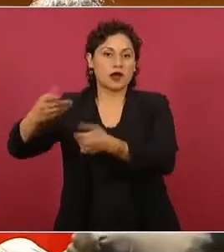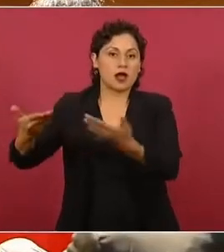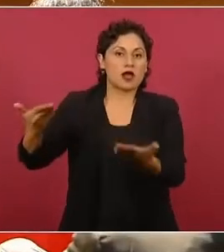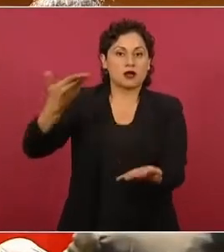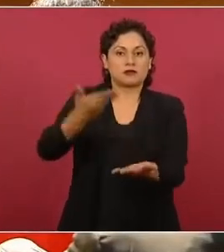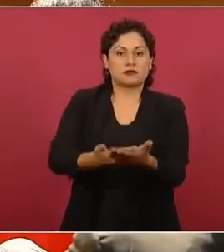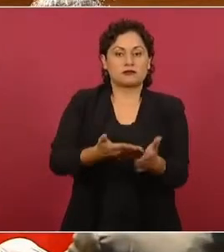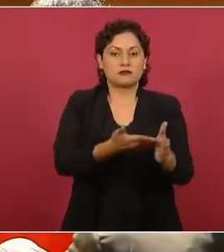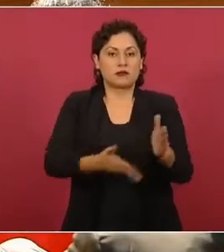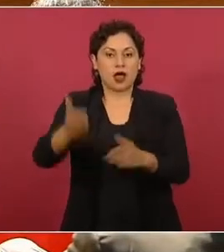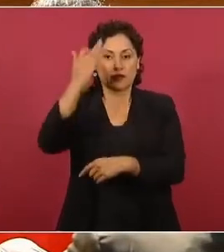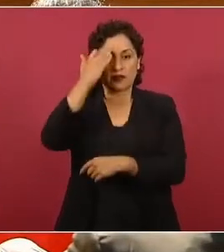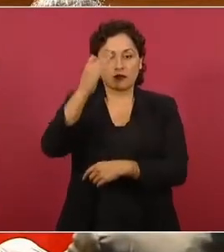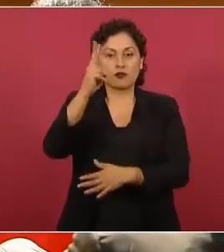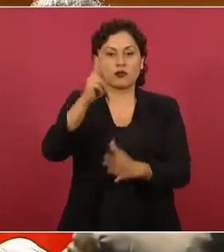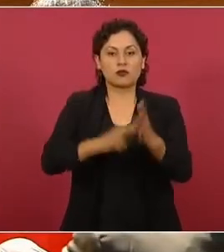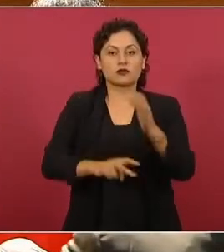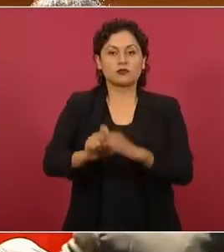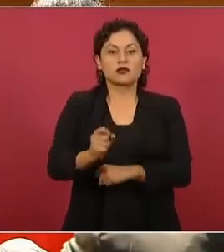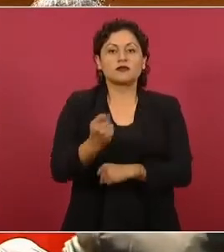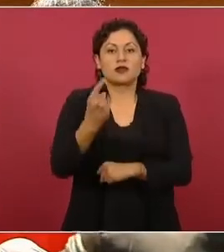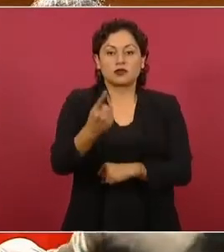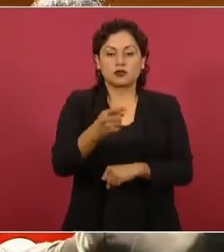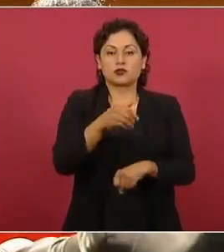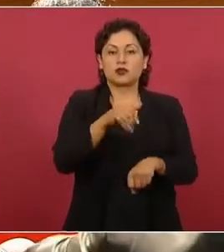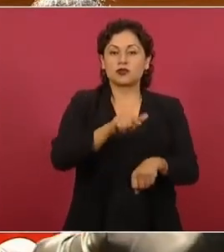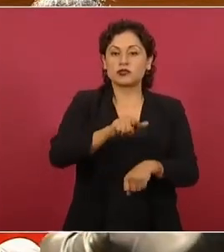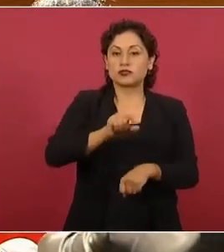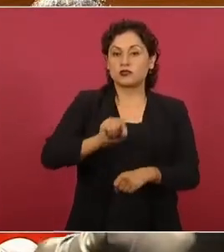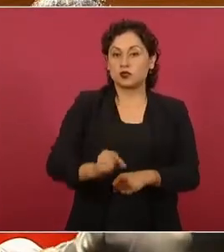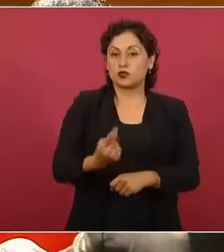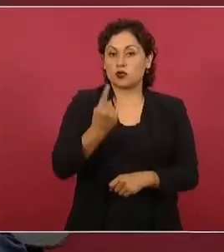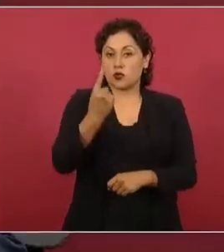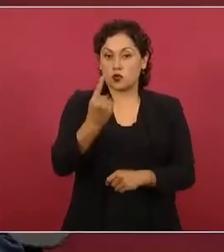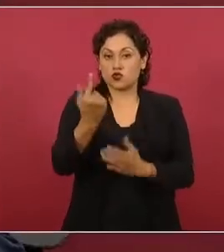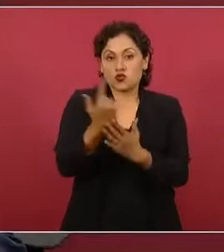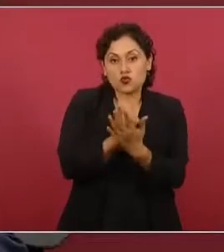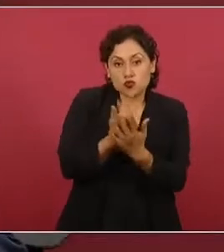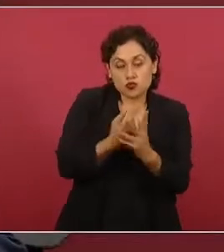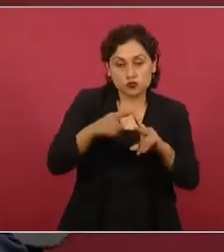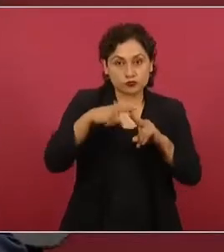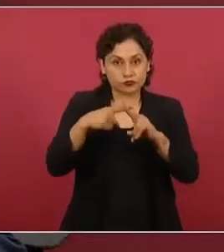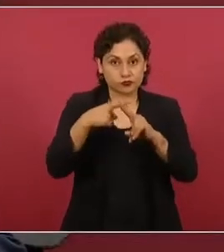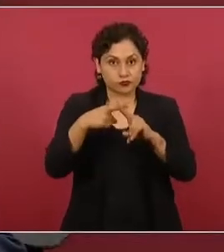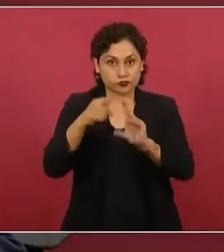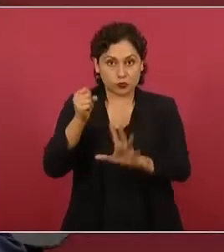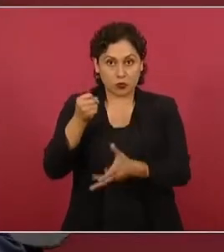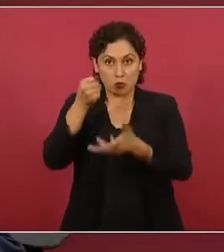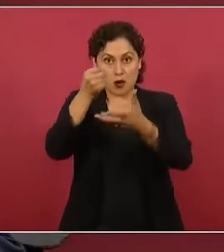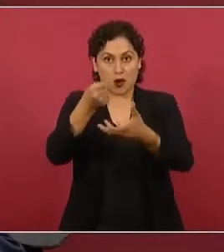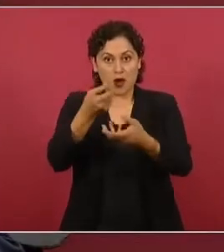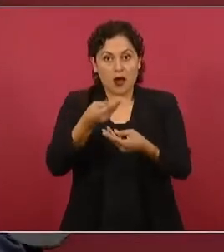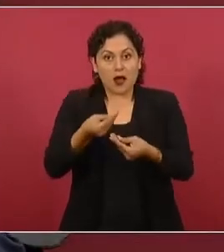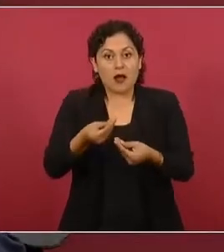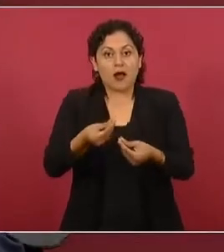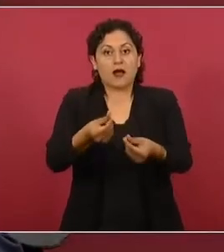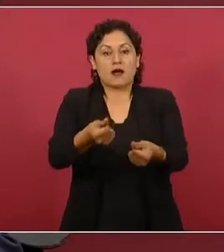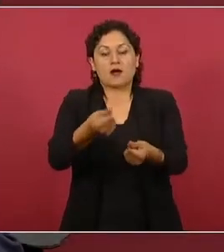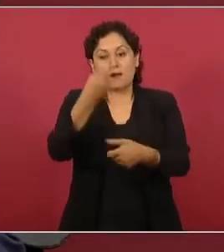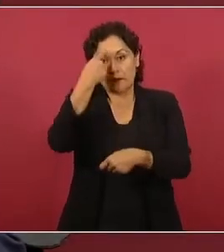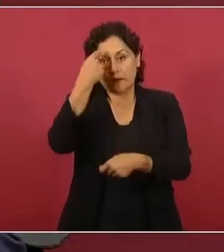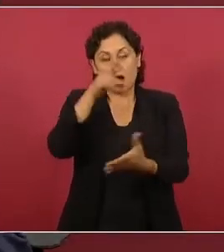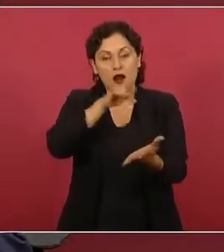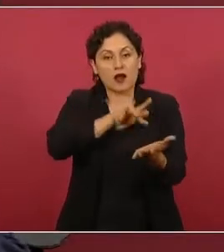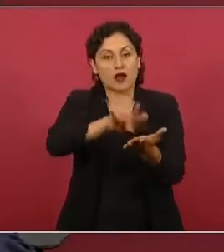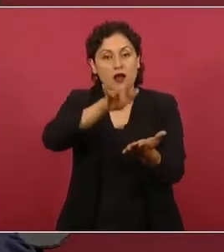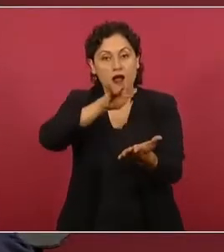ejercicio 2021, el 17.1, los estados financieros del Fondo de Apoyo a las Necesidades de